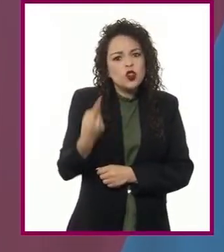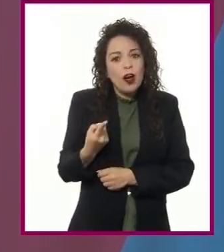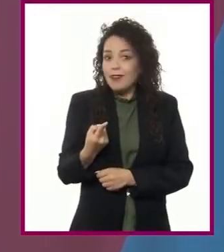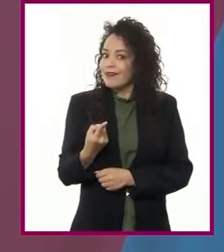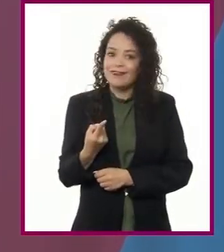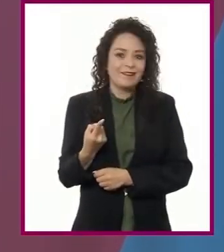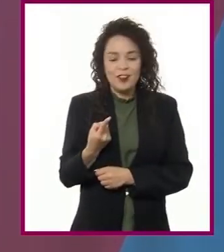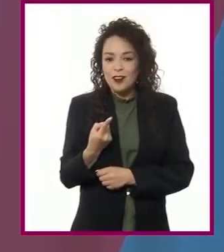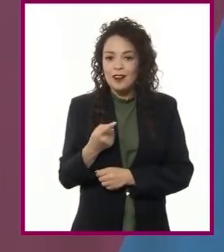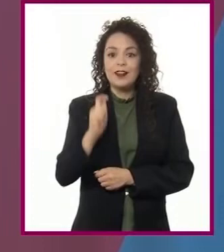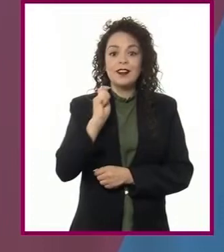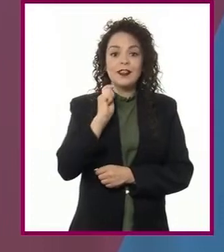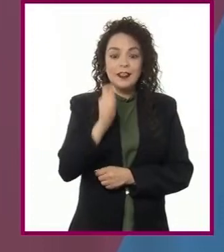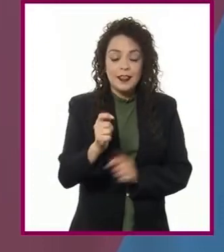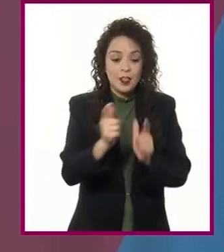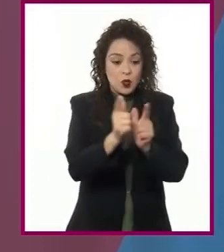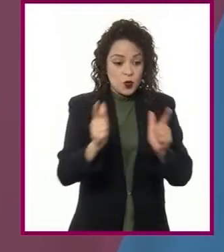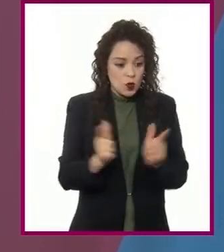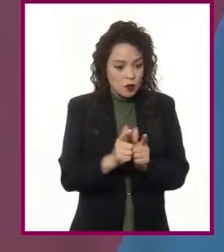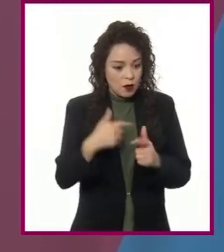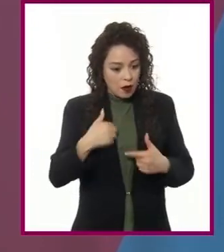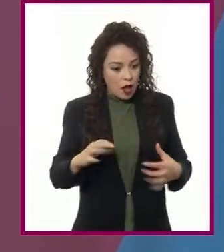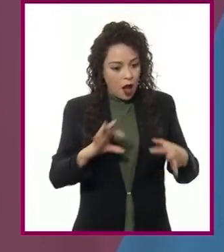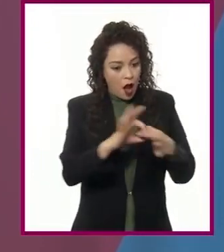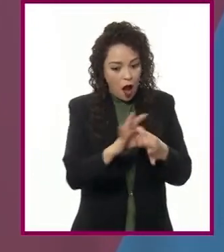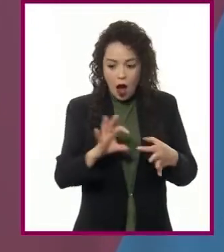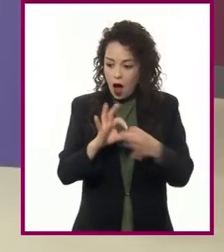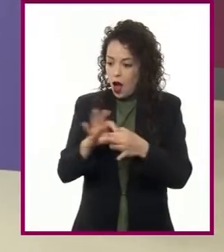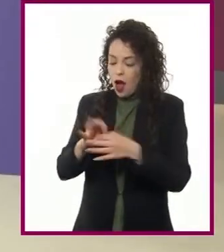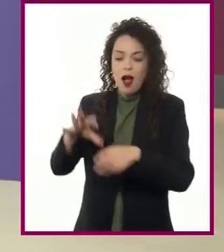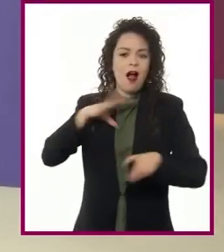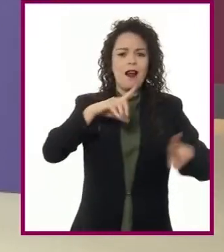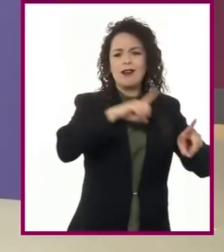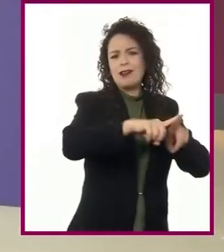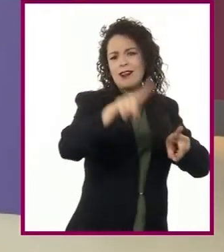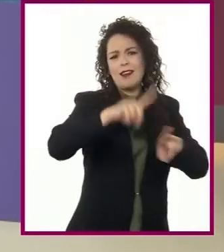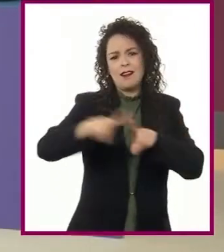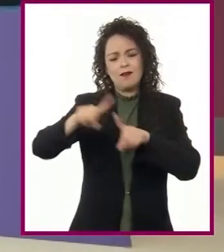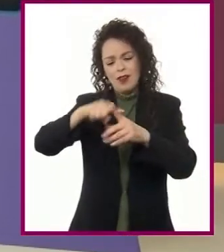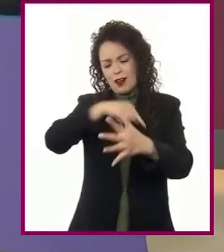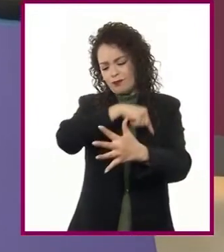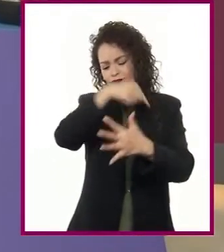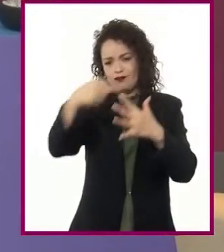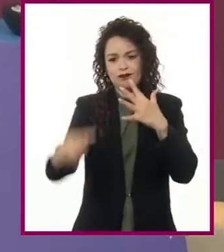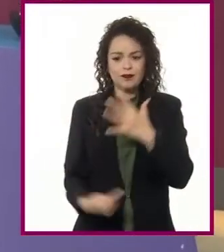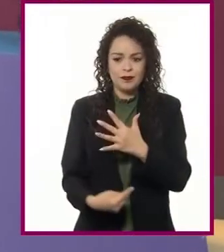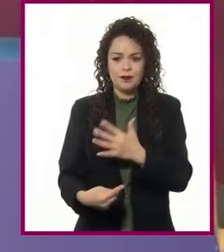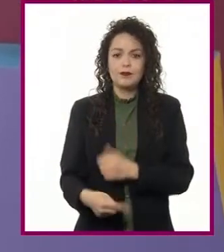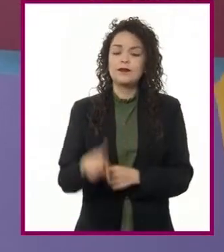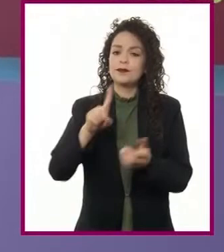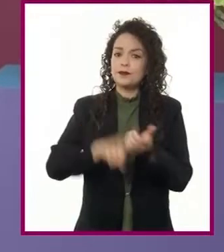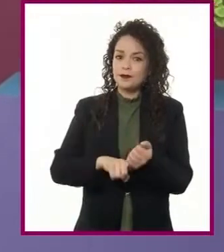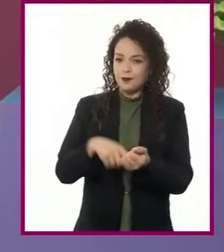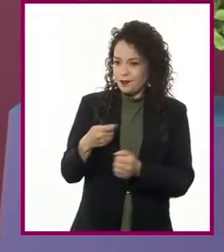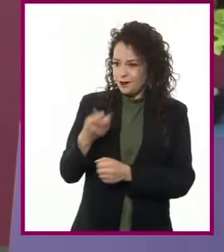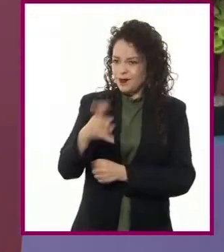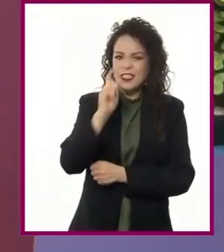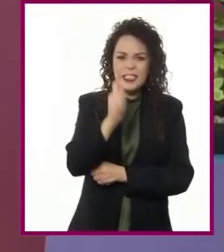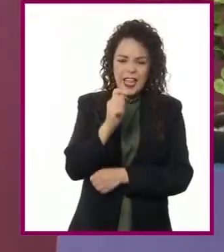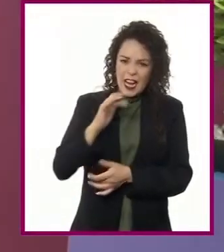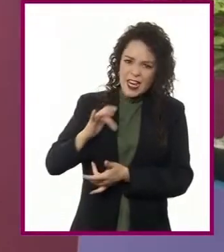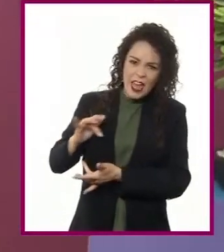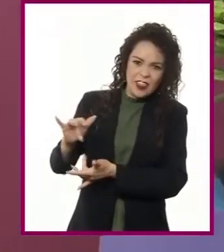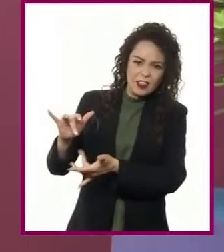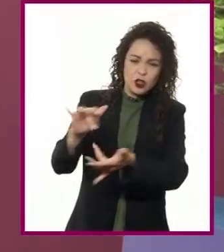la pertenencia a grupos tiene implicaciones muy diversas. Las llamadas redes sociales no solo se